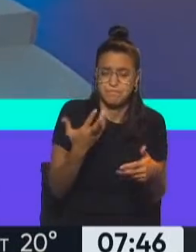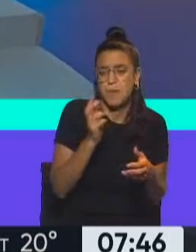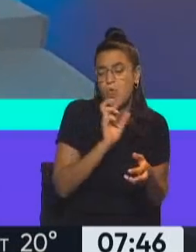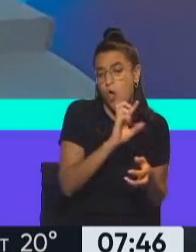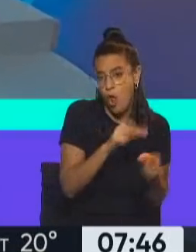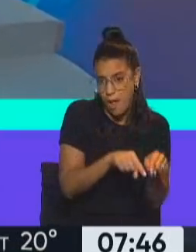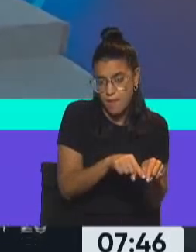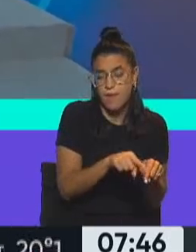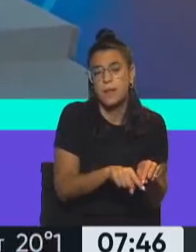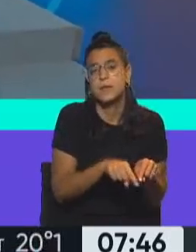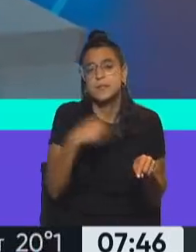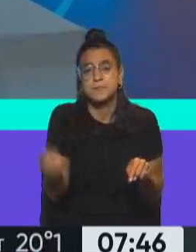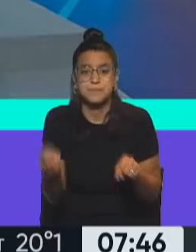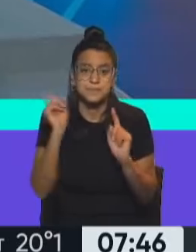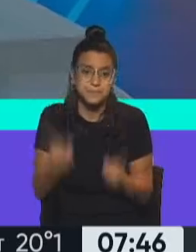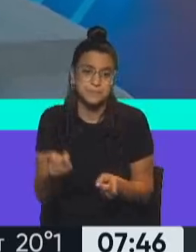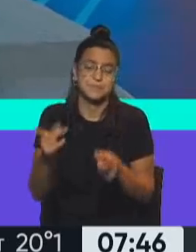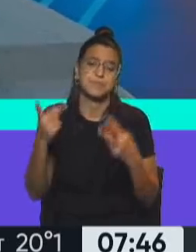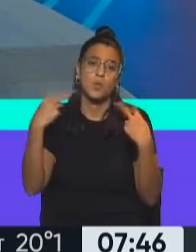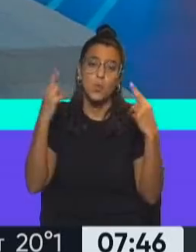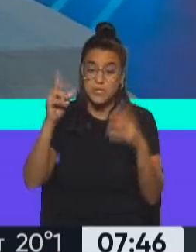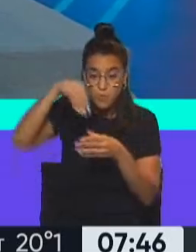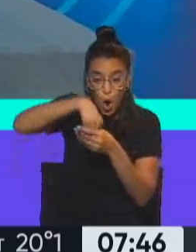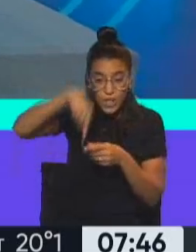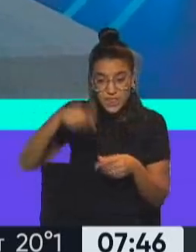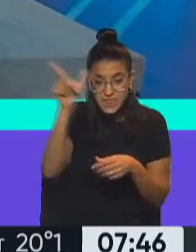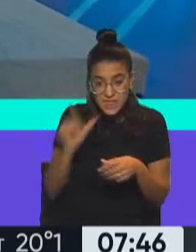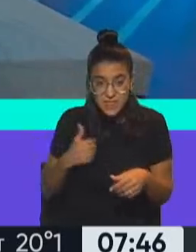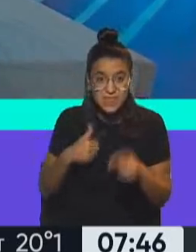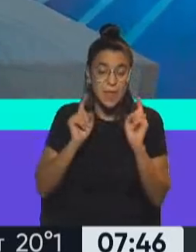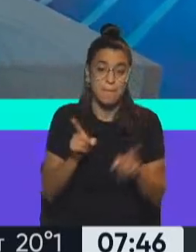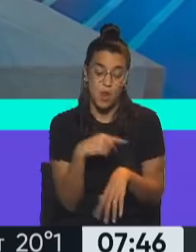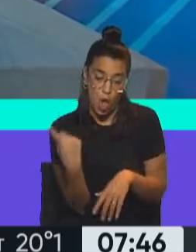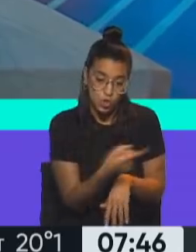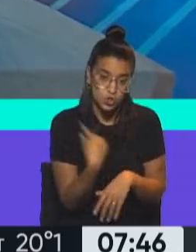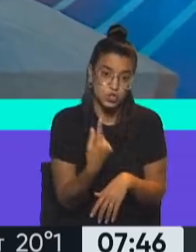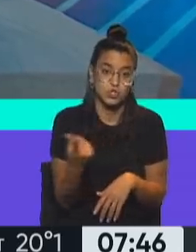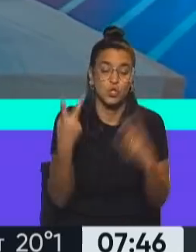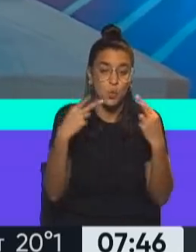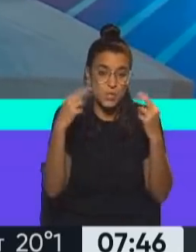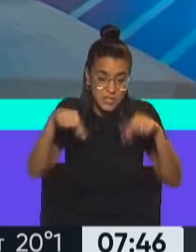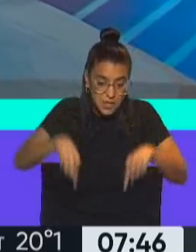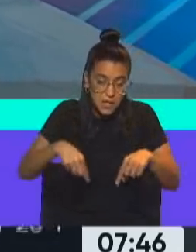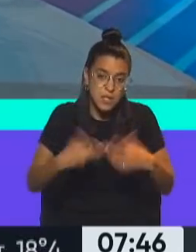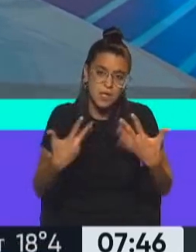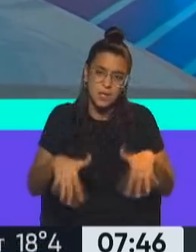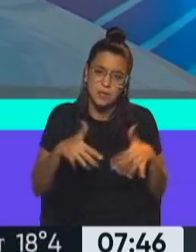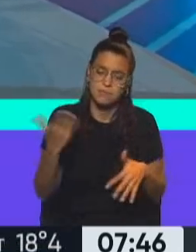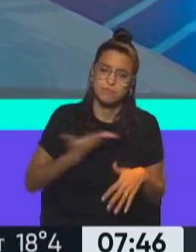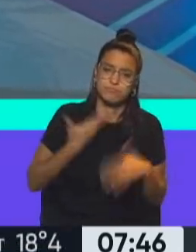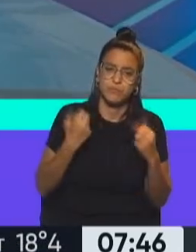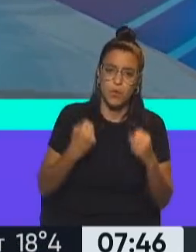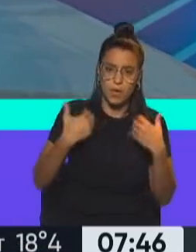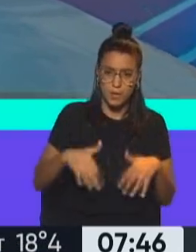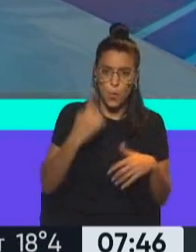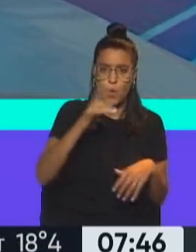extranjera y segundo beneficiar el turismo interno que también somos nosotros sí que ha sido duramente golpeado